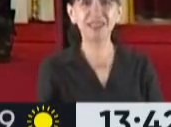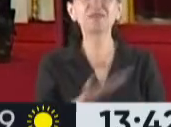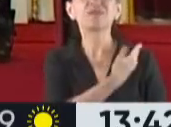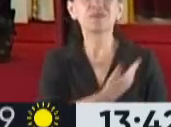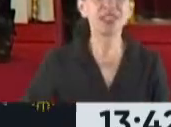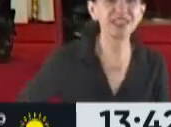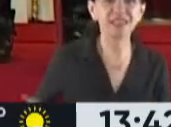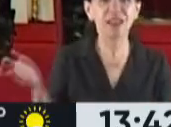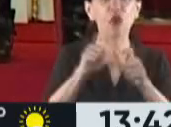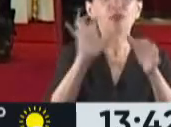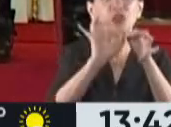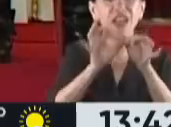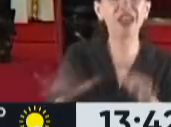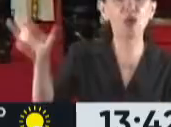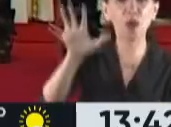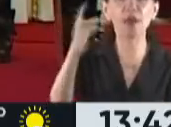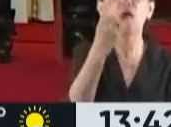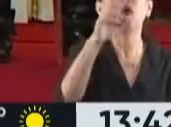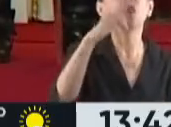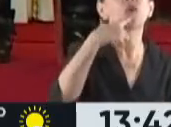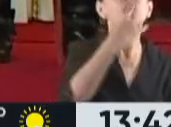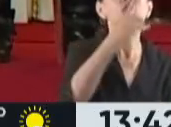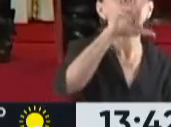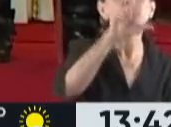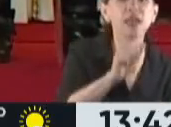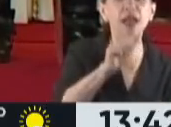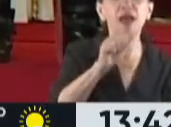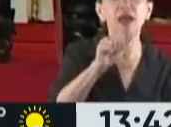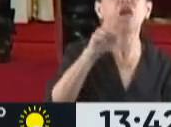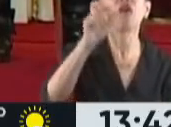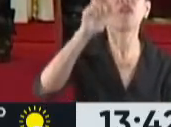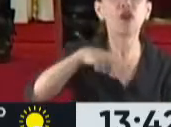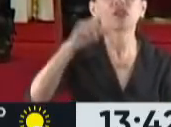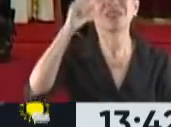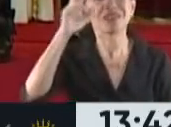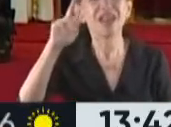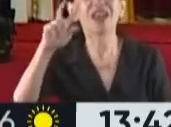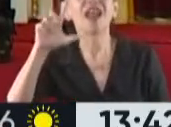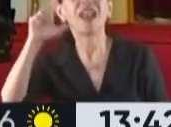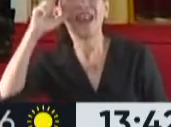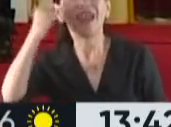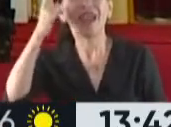de la Comisión Europea, Ursula von der Leyen, damos por finalizado el presente acto. A todos